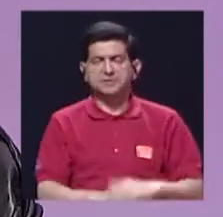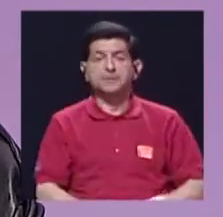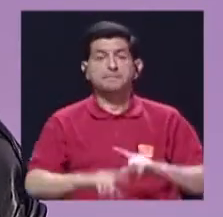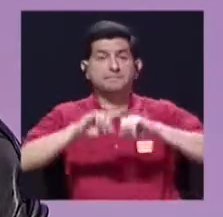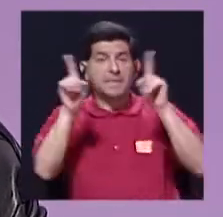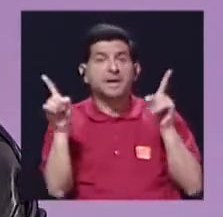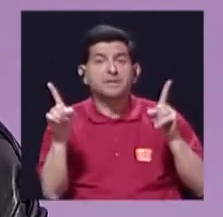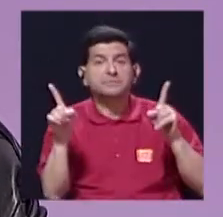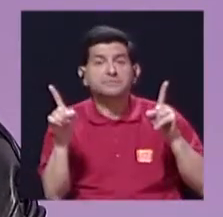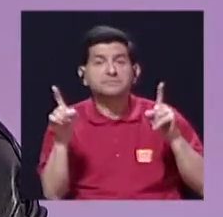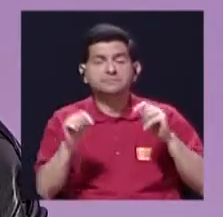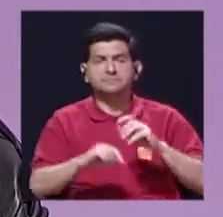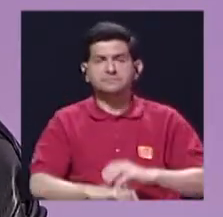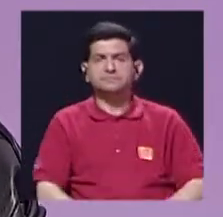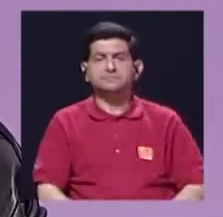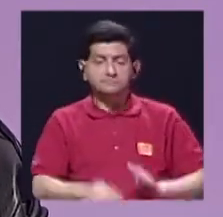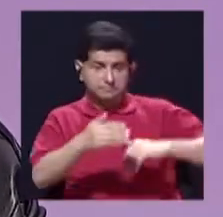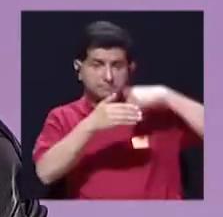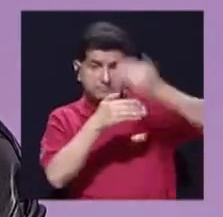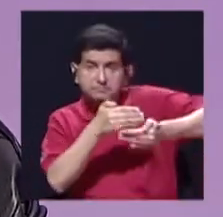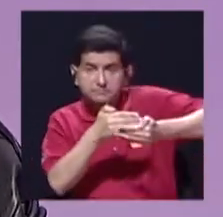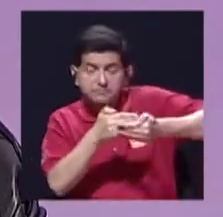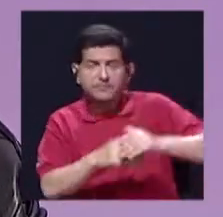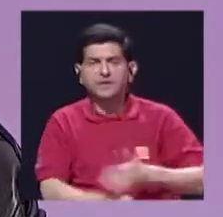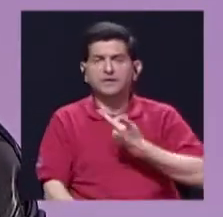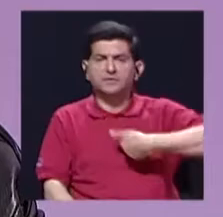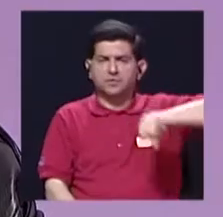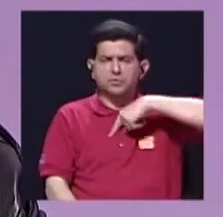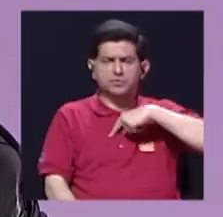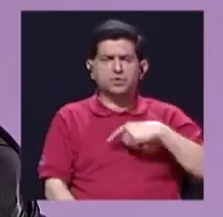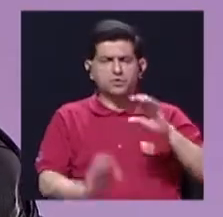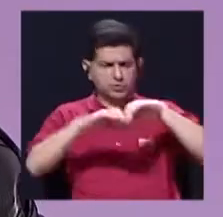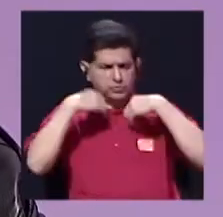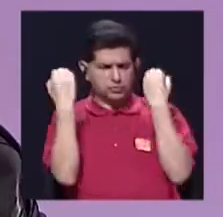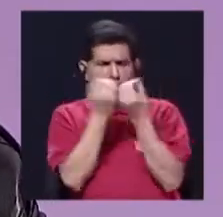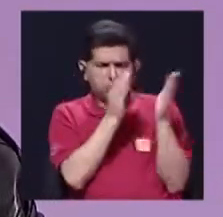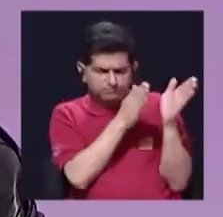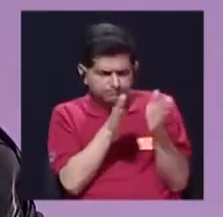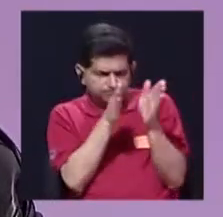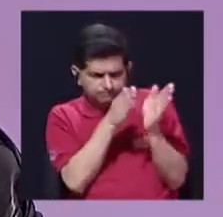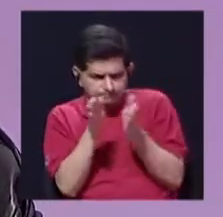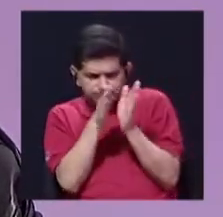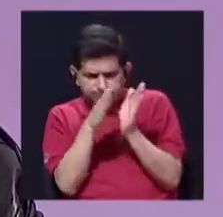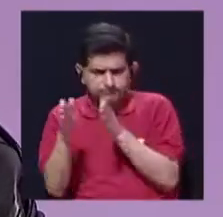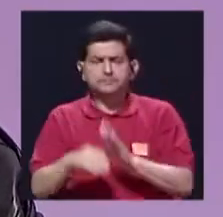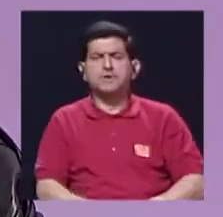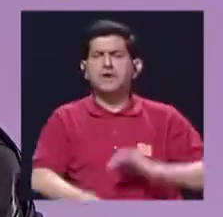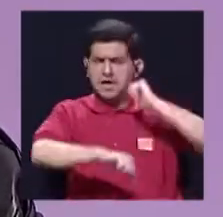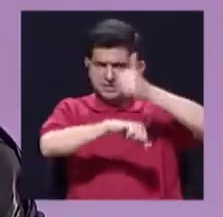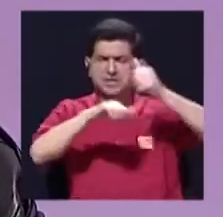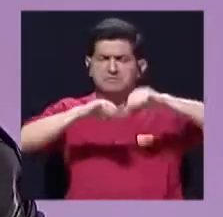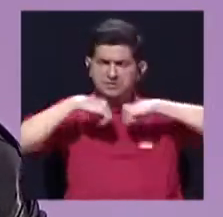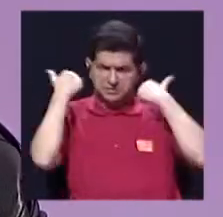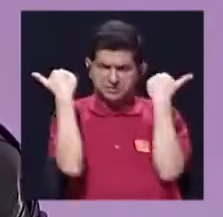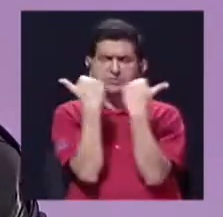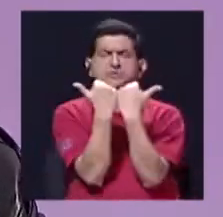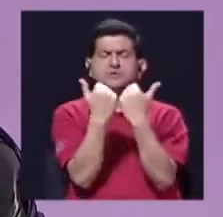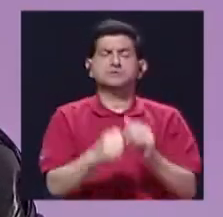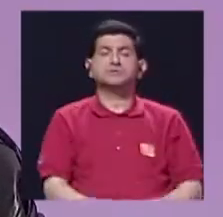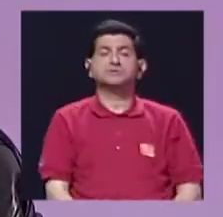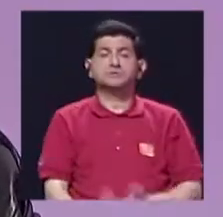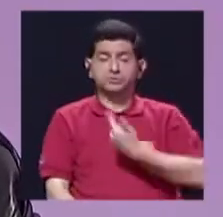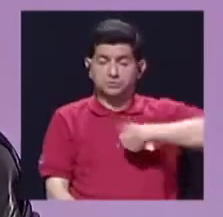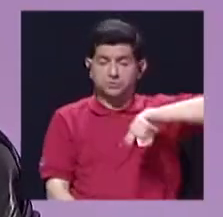es que después nos organizamos y hicimos la asociación y nos